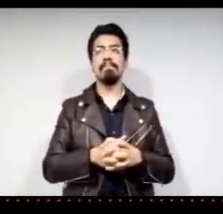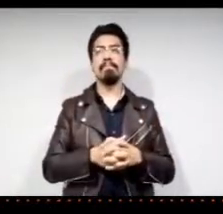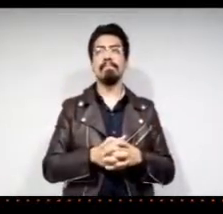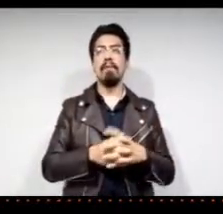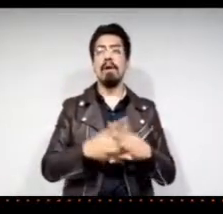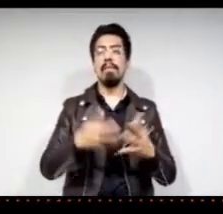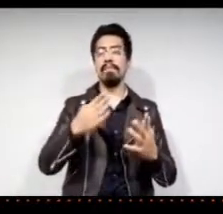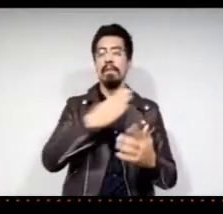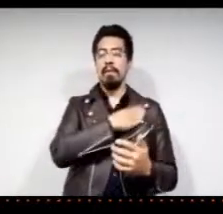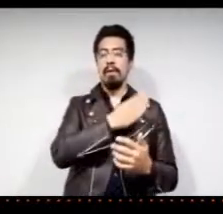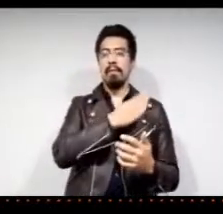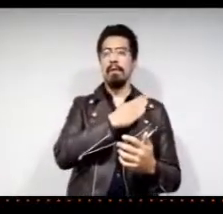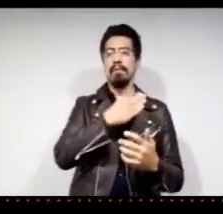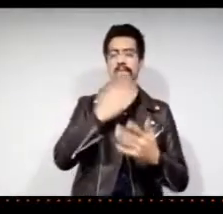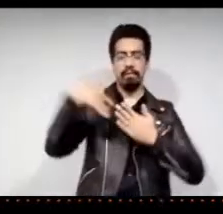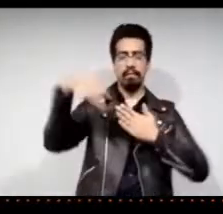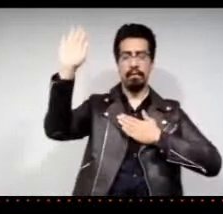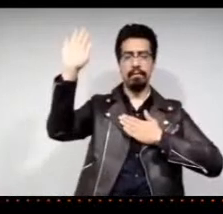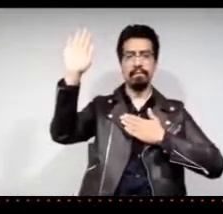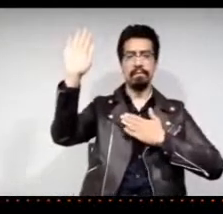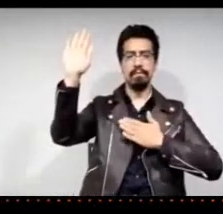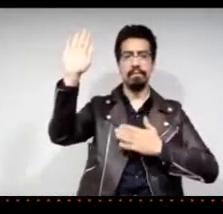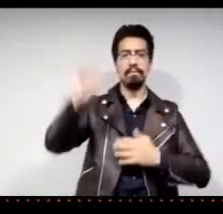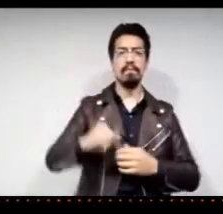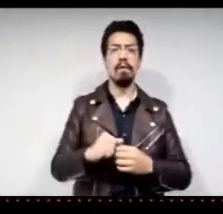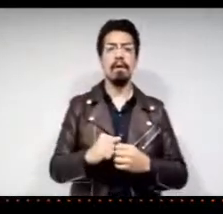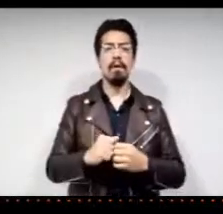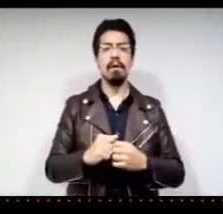Bueno, tomo la posta.